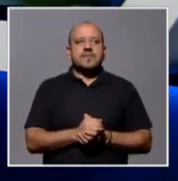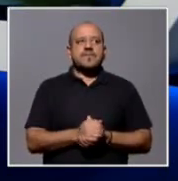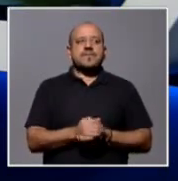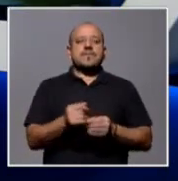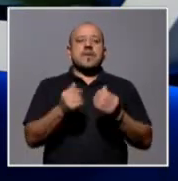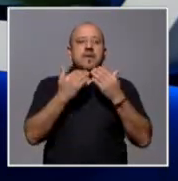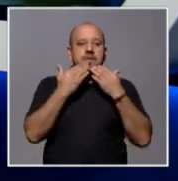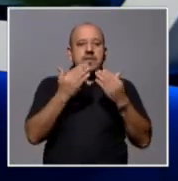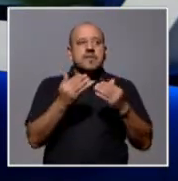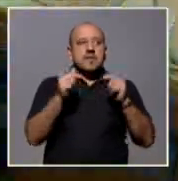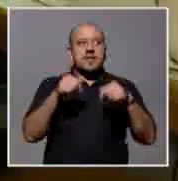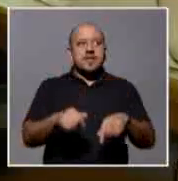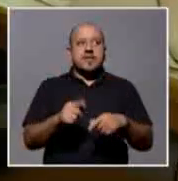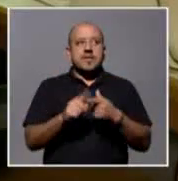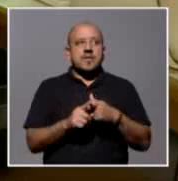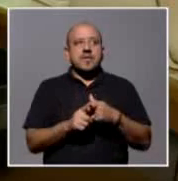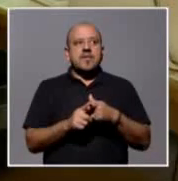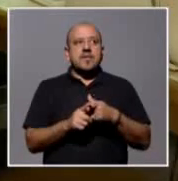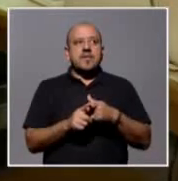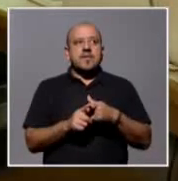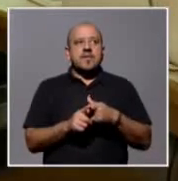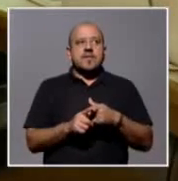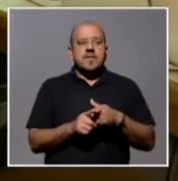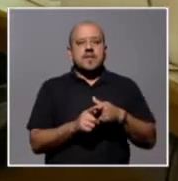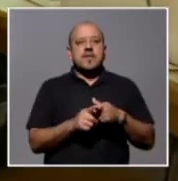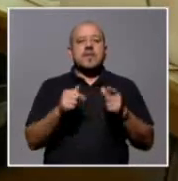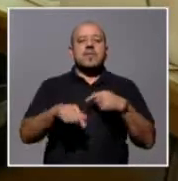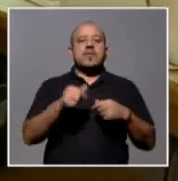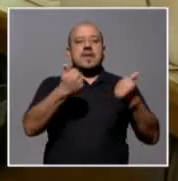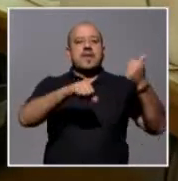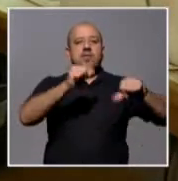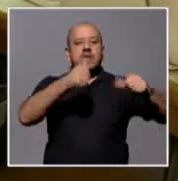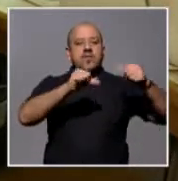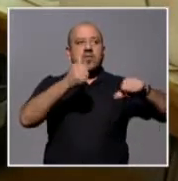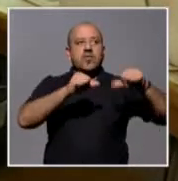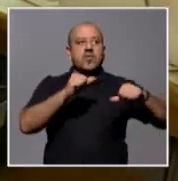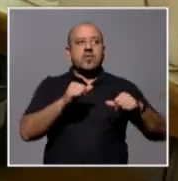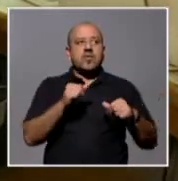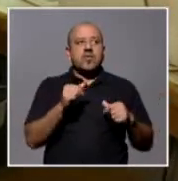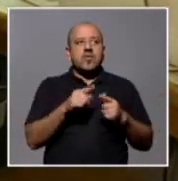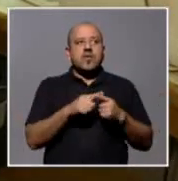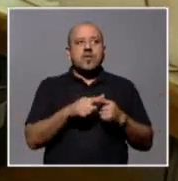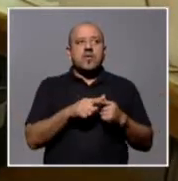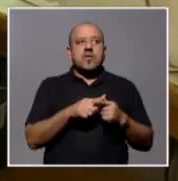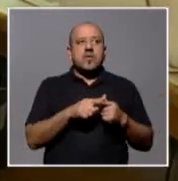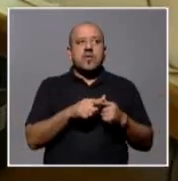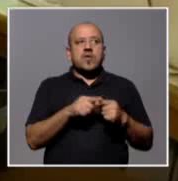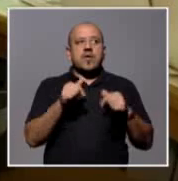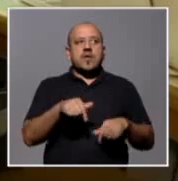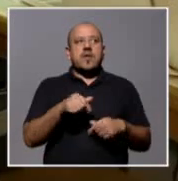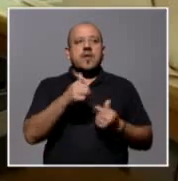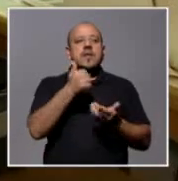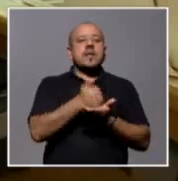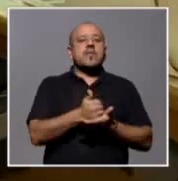Gracias, Campo. Acá acodado, mire, no en el mostrador, sino en la mesa del laboratorio. Me lo permitieron, ¿eh? No estoy haciendo irresponsabilidades. Aquí es donde se